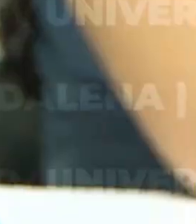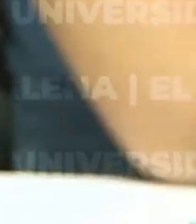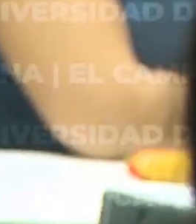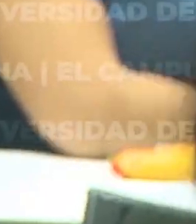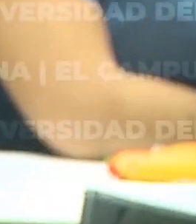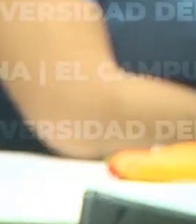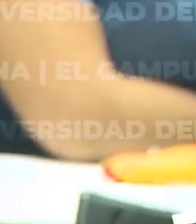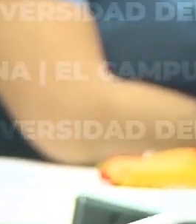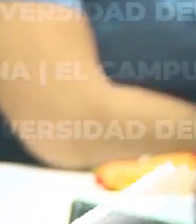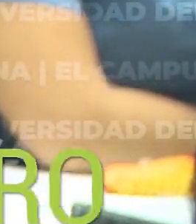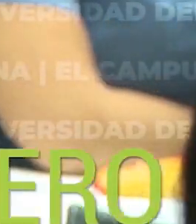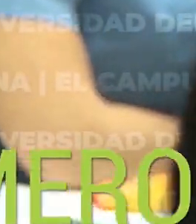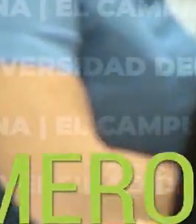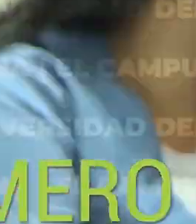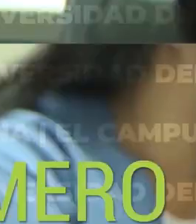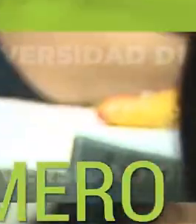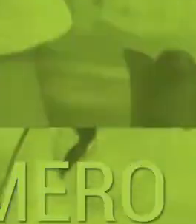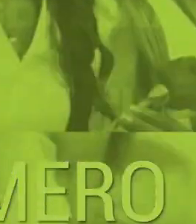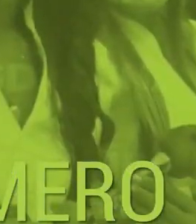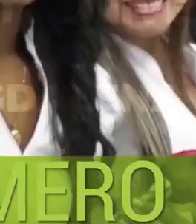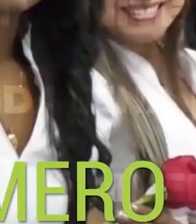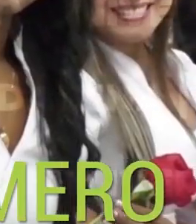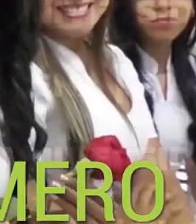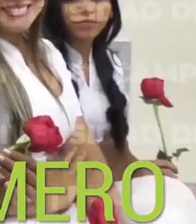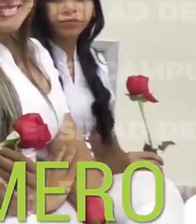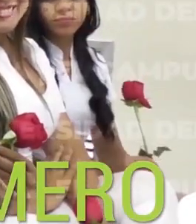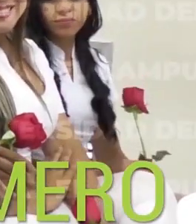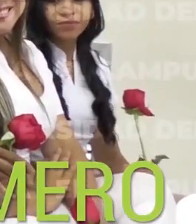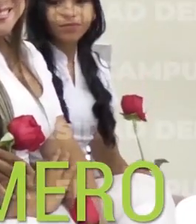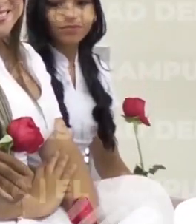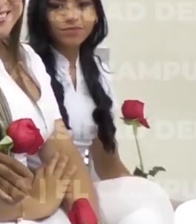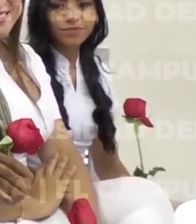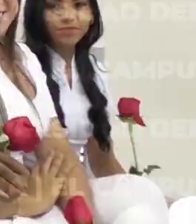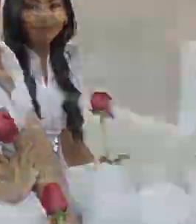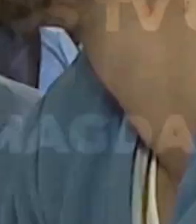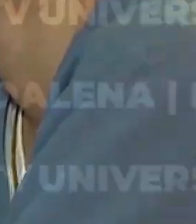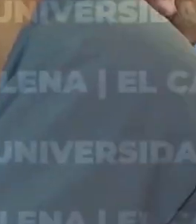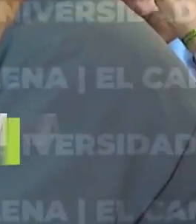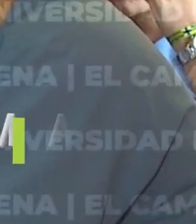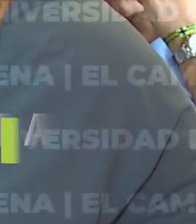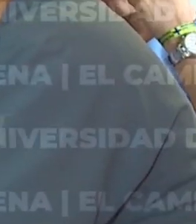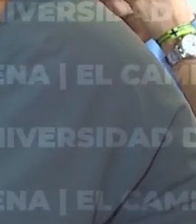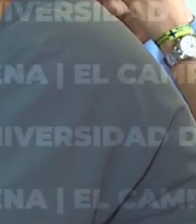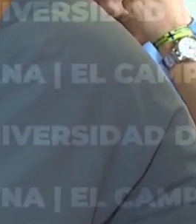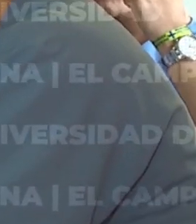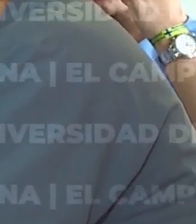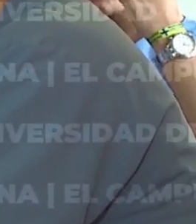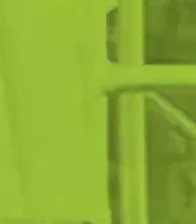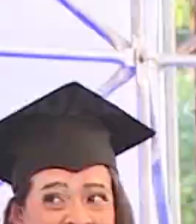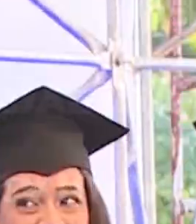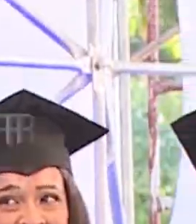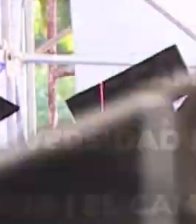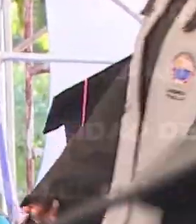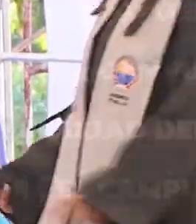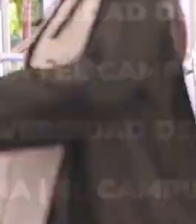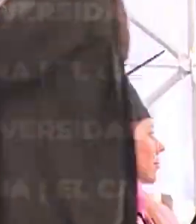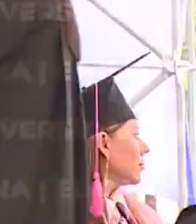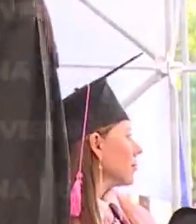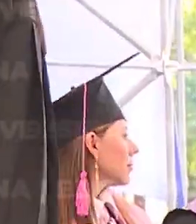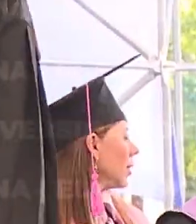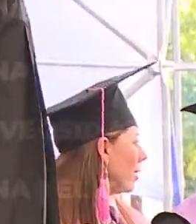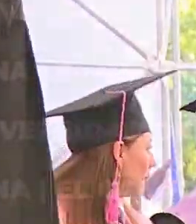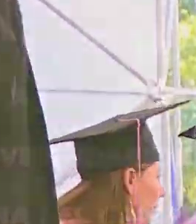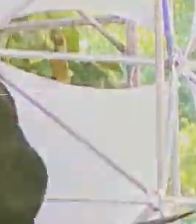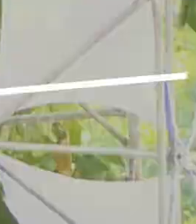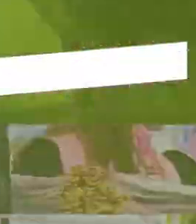y ese joven siendo hijo del pescador del campesino siendo lanchero es hoy una mejor persona y una profesional porque alguien estuvo ahí